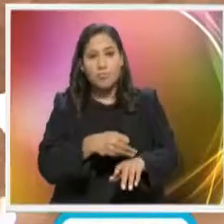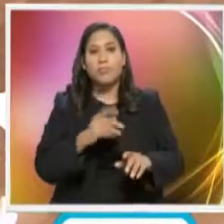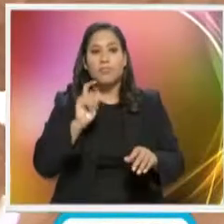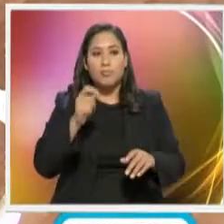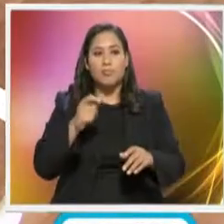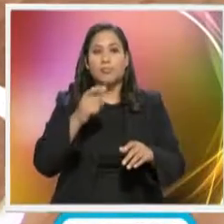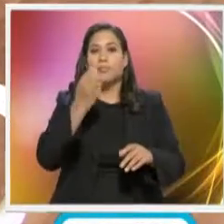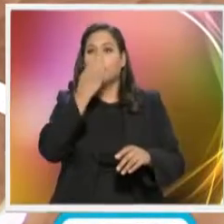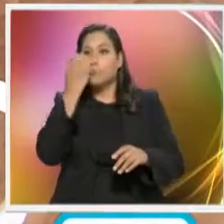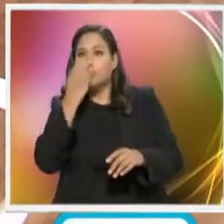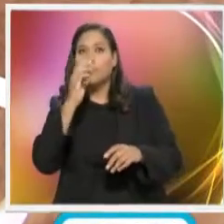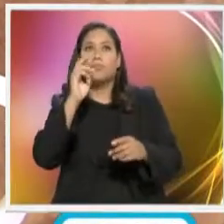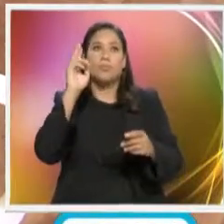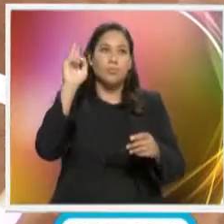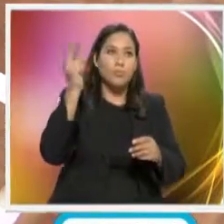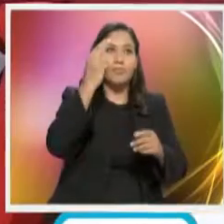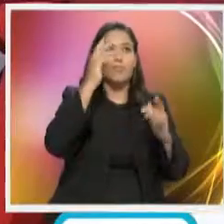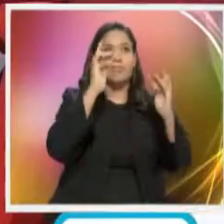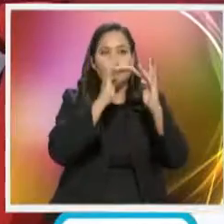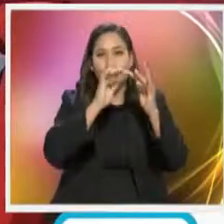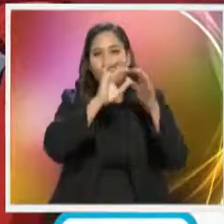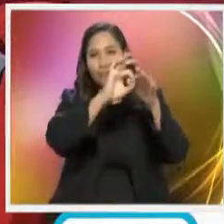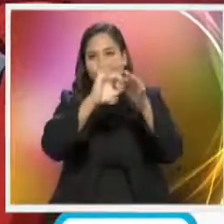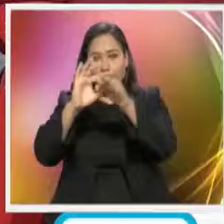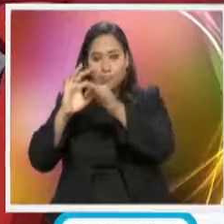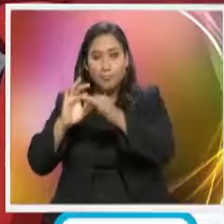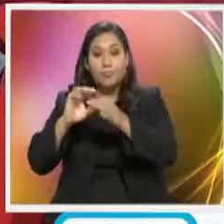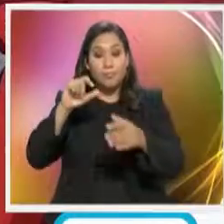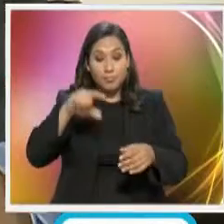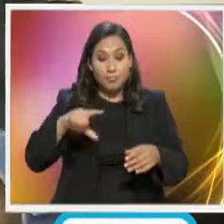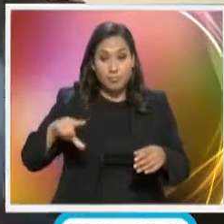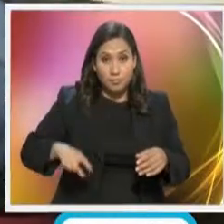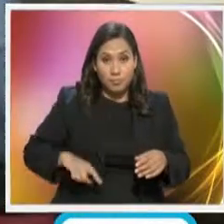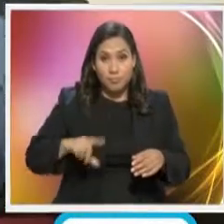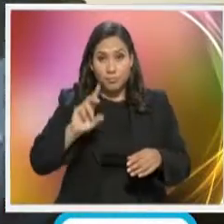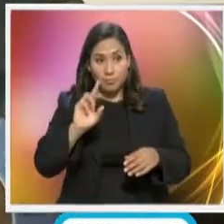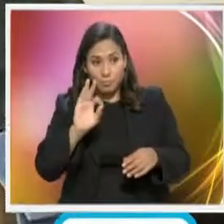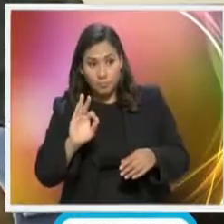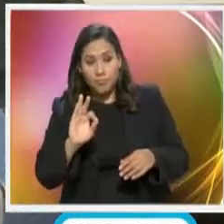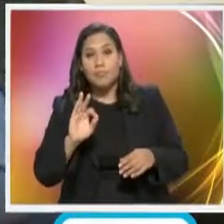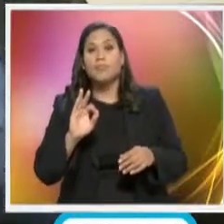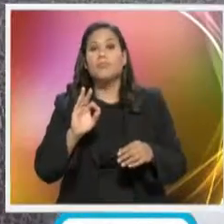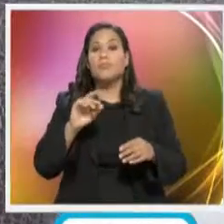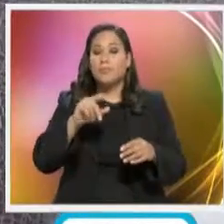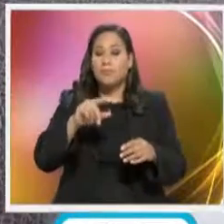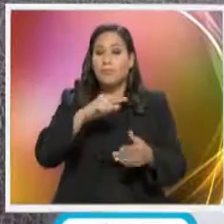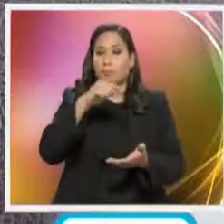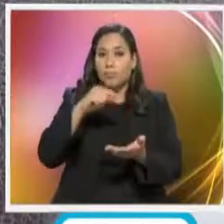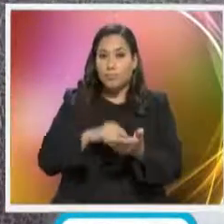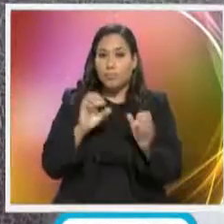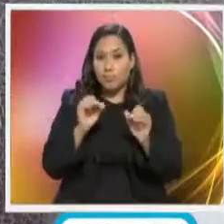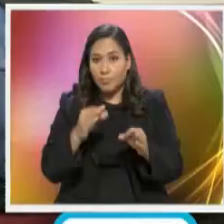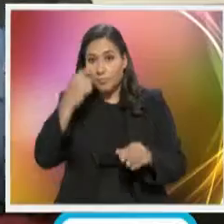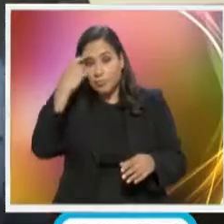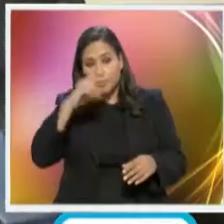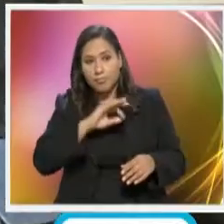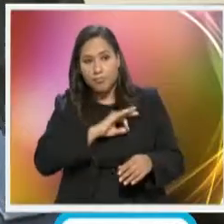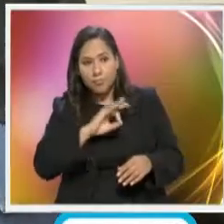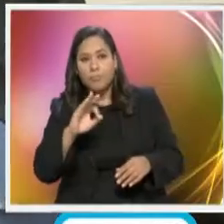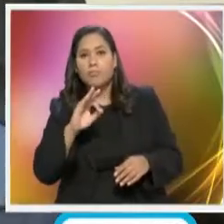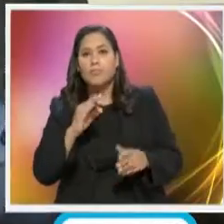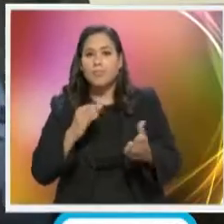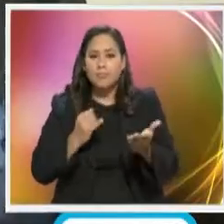la academia, con las universidades y dentro de gobierno, con las áreas técnicas, con las secretarías, para que podamos tomar